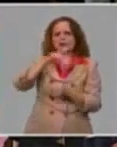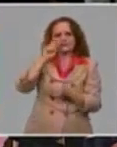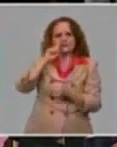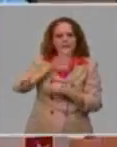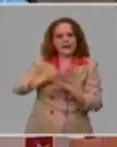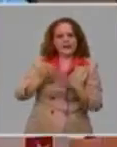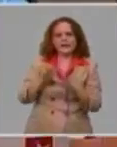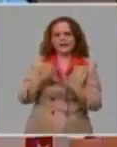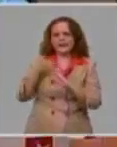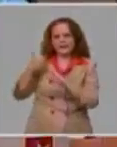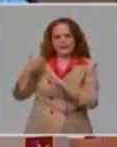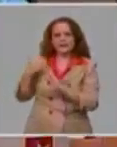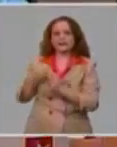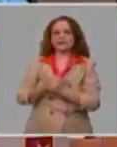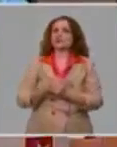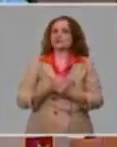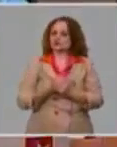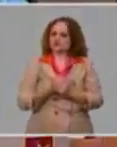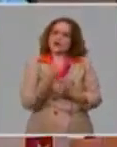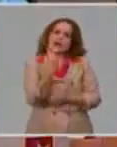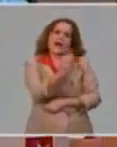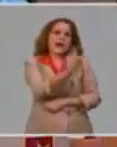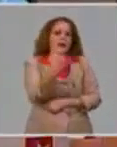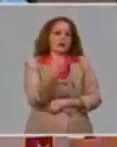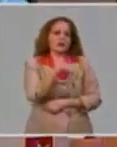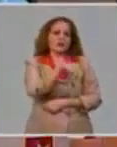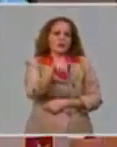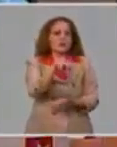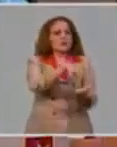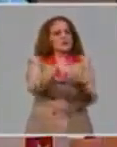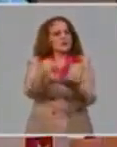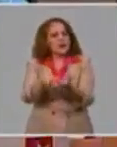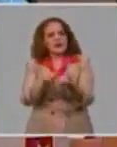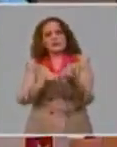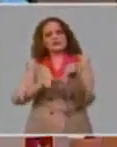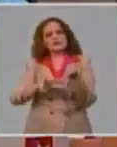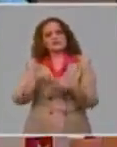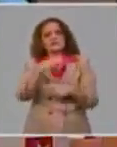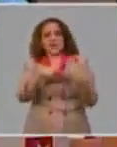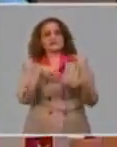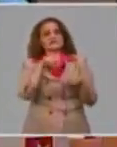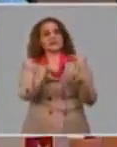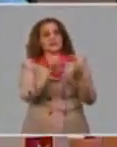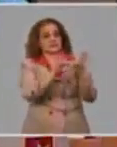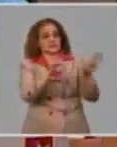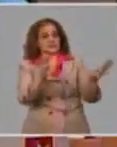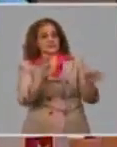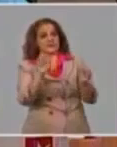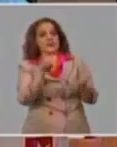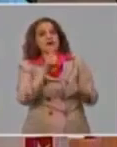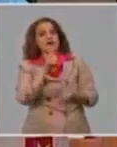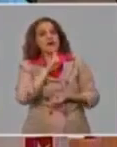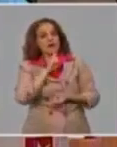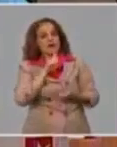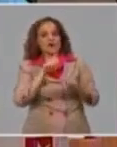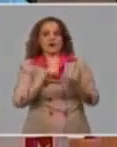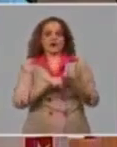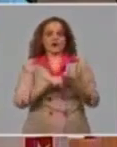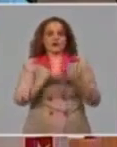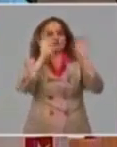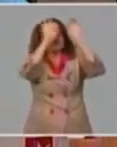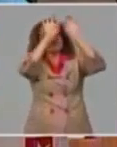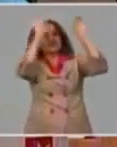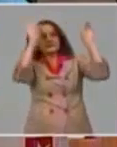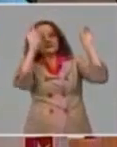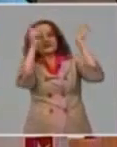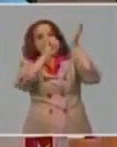hay producciones territoriales que no hacen la hidráulica, la sanitaria y la eléctrica, todo lo que es la tubería y todos